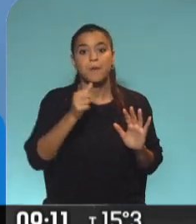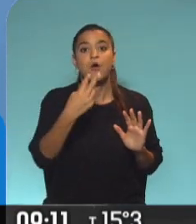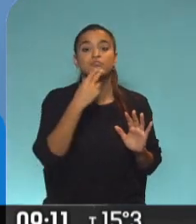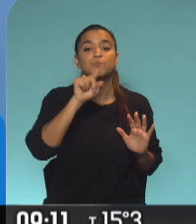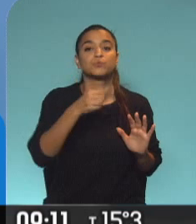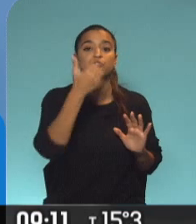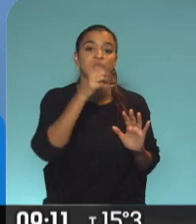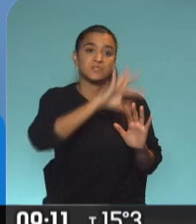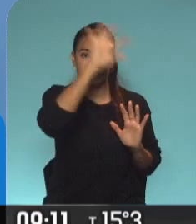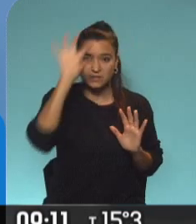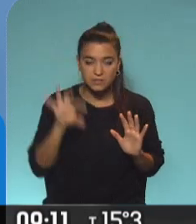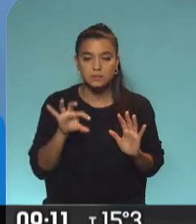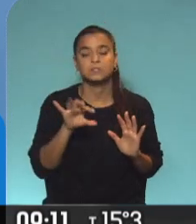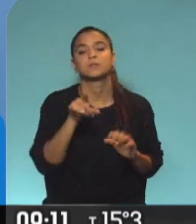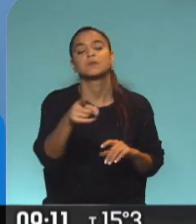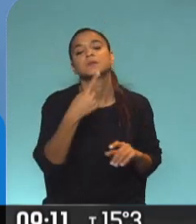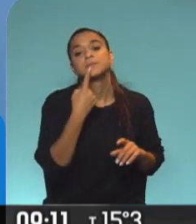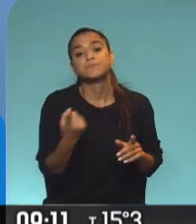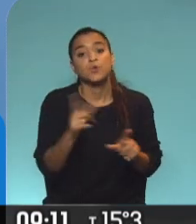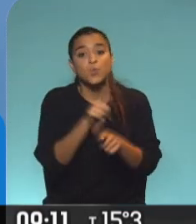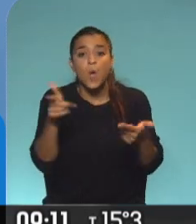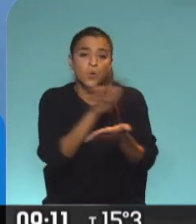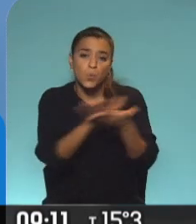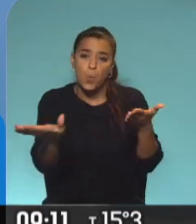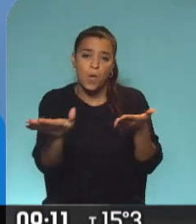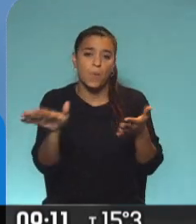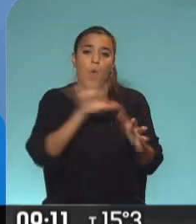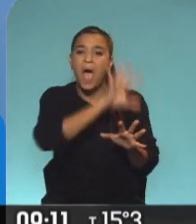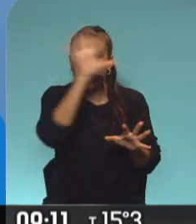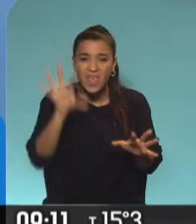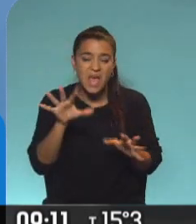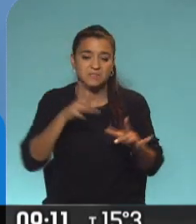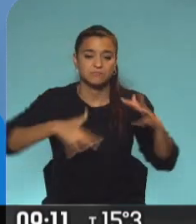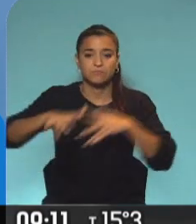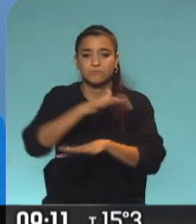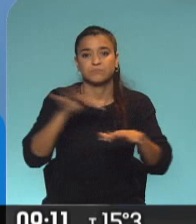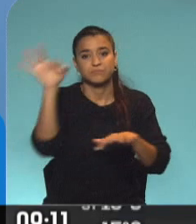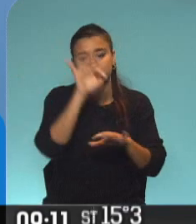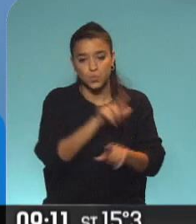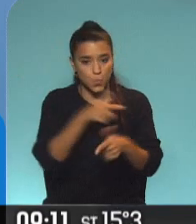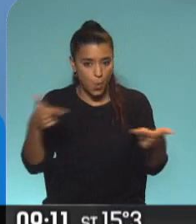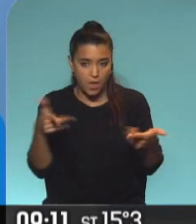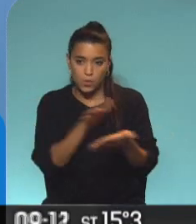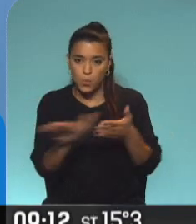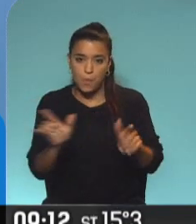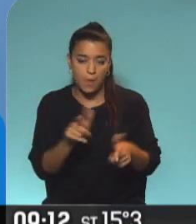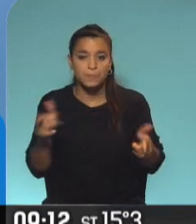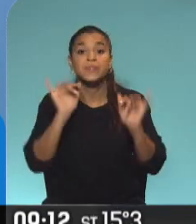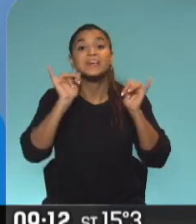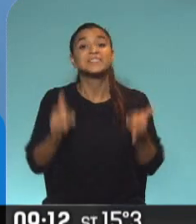11,6% en el resto del país. No tenemos nuevos casos, nuevas áreas de transmisión comunitaria en el país. Sí